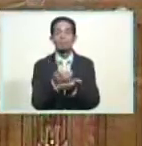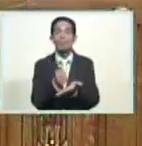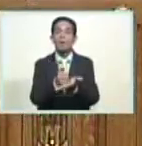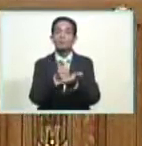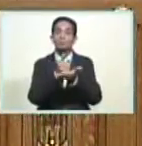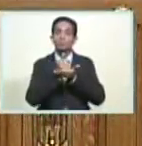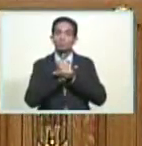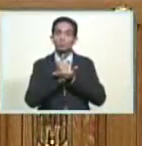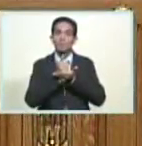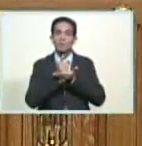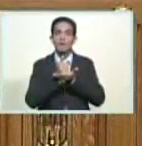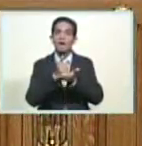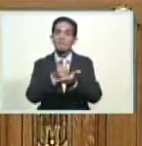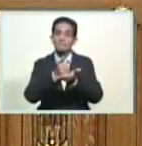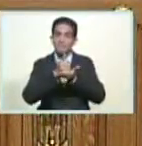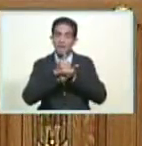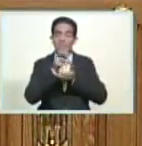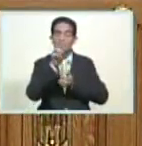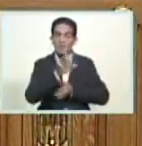Venezuela.